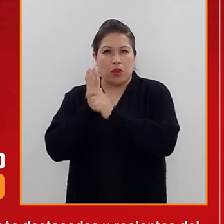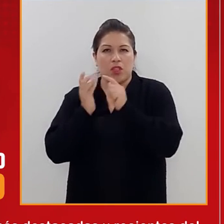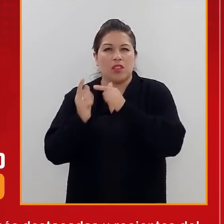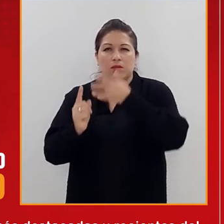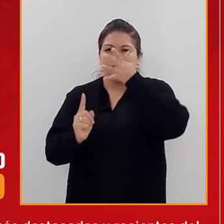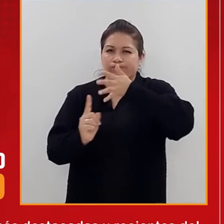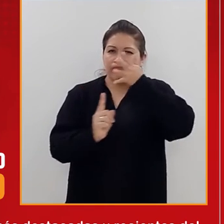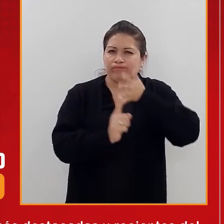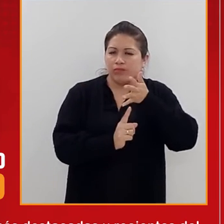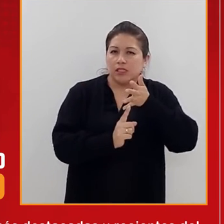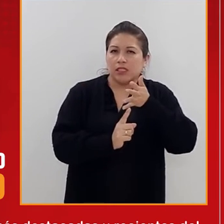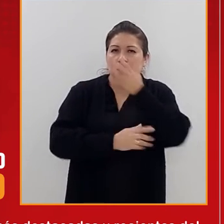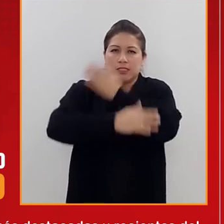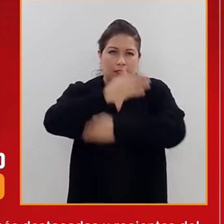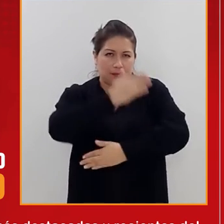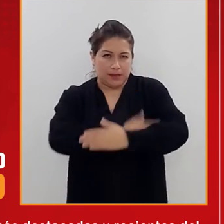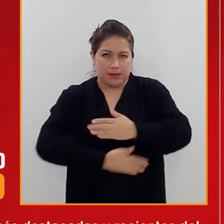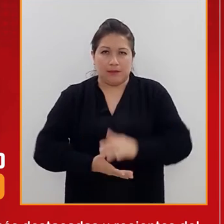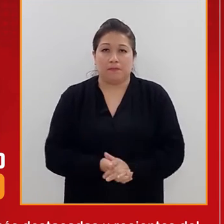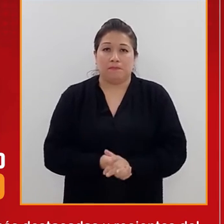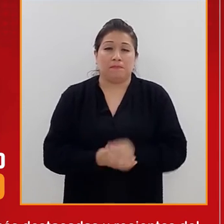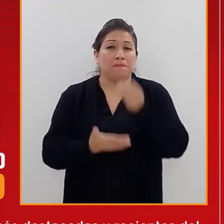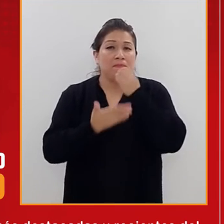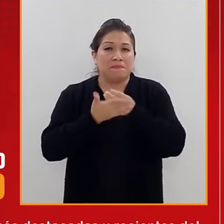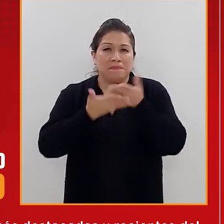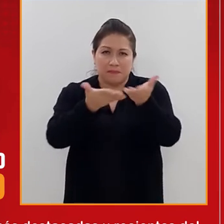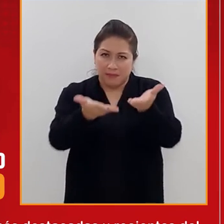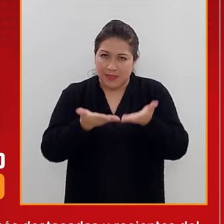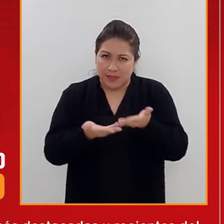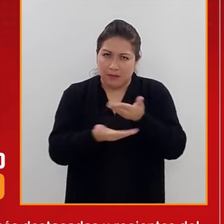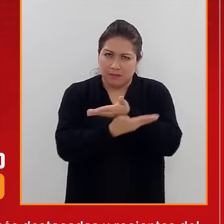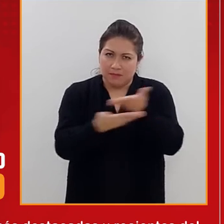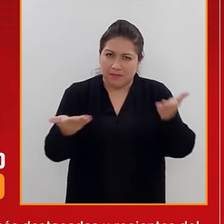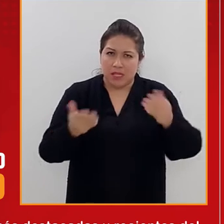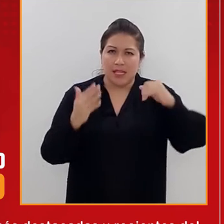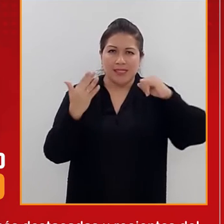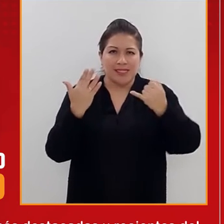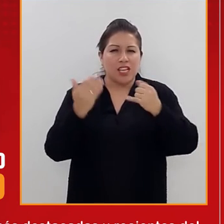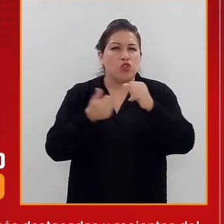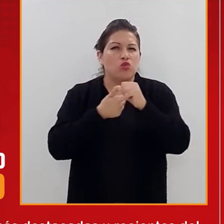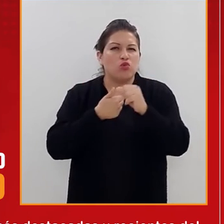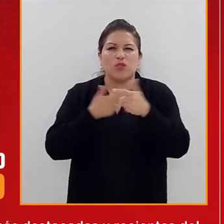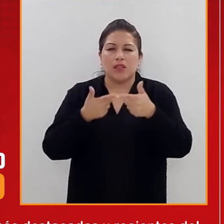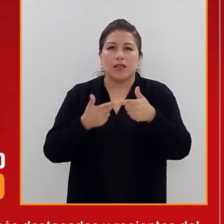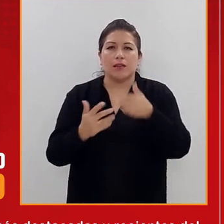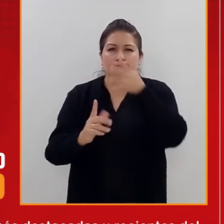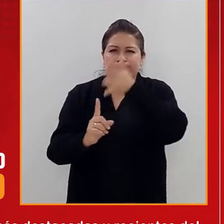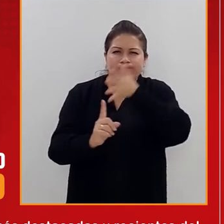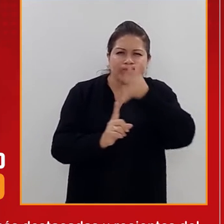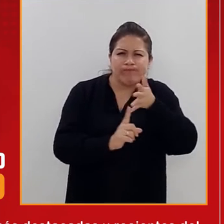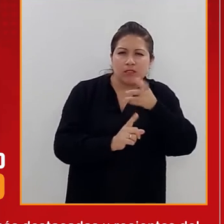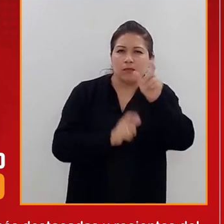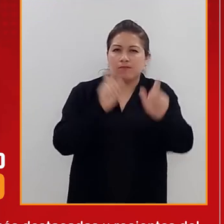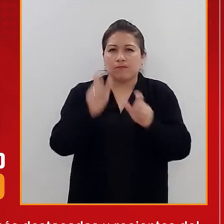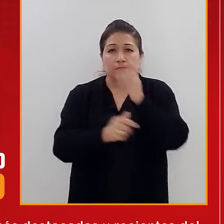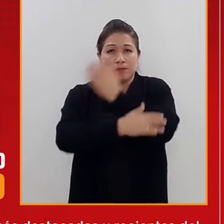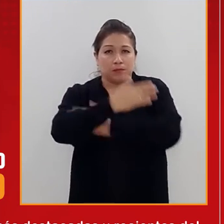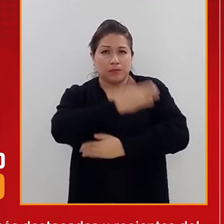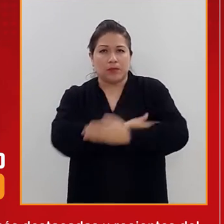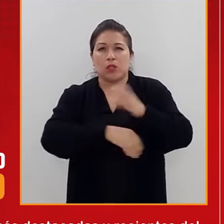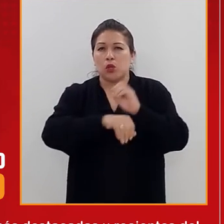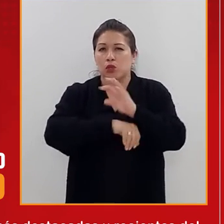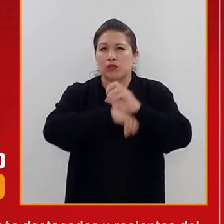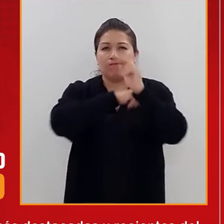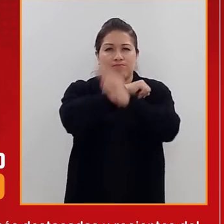Podcast del Boletín del Observatorio de Discapacidad. Le damos la bienvenida al 6º número del Boletín del Observatorio